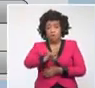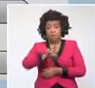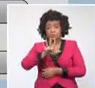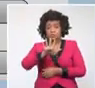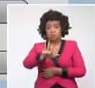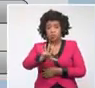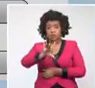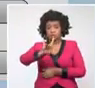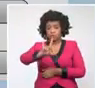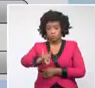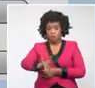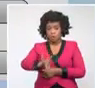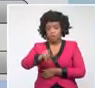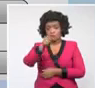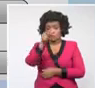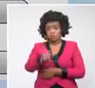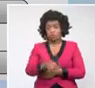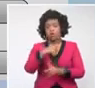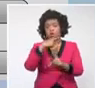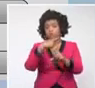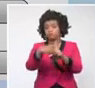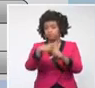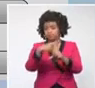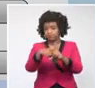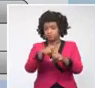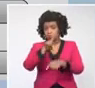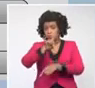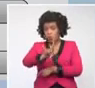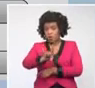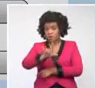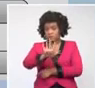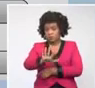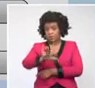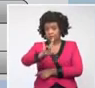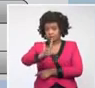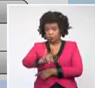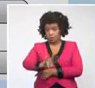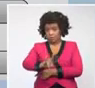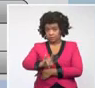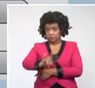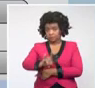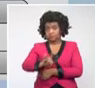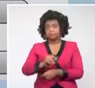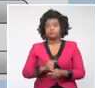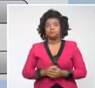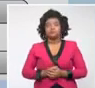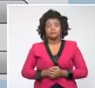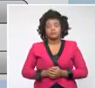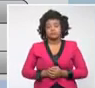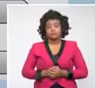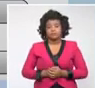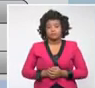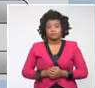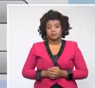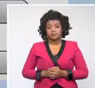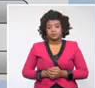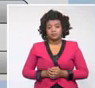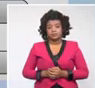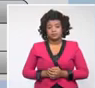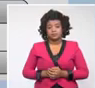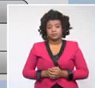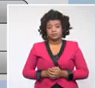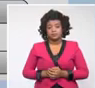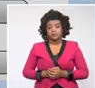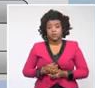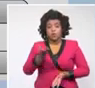959 personas con COVID-19, que pudiéramos decir que 101 menos que el día